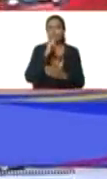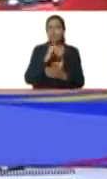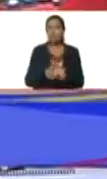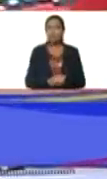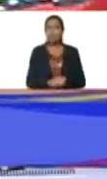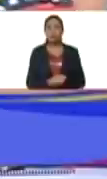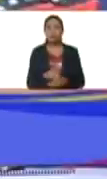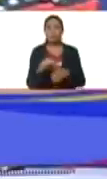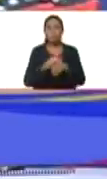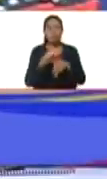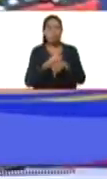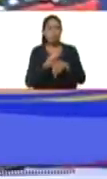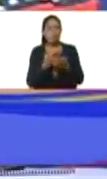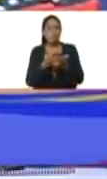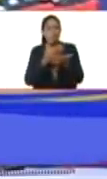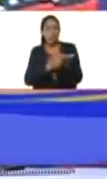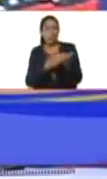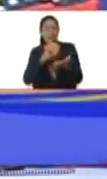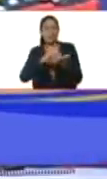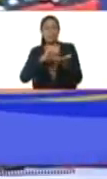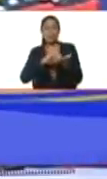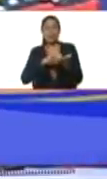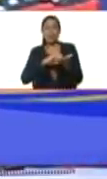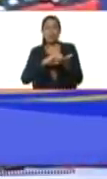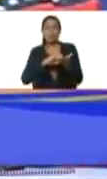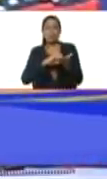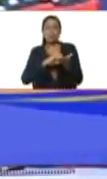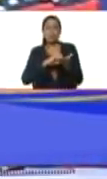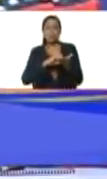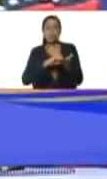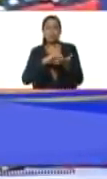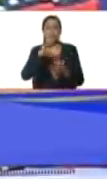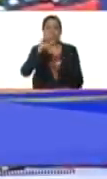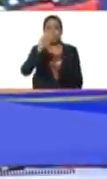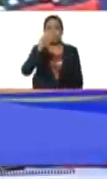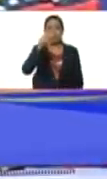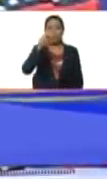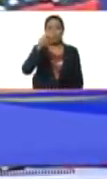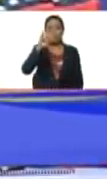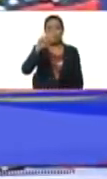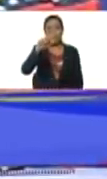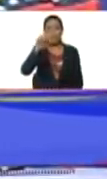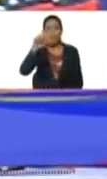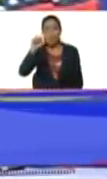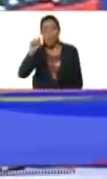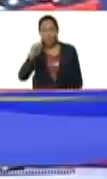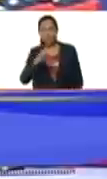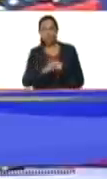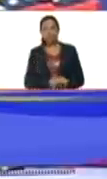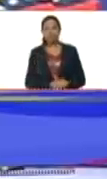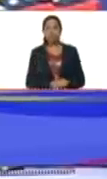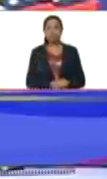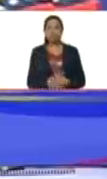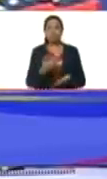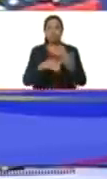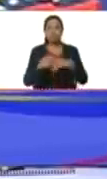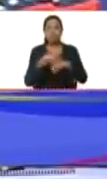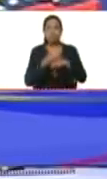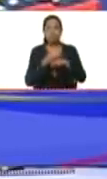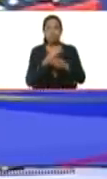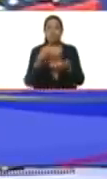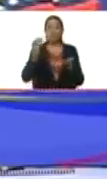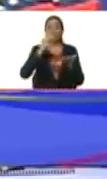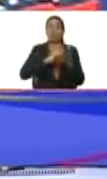gran gobernador que tuvo Miranda, Capriles Radonsky. Te la comiste, Capriles, ¿oíste? Vas a ser gobernador otra